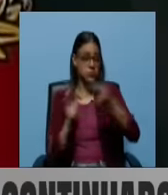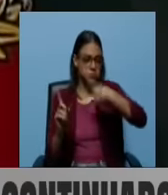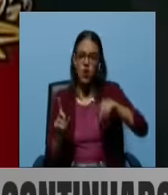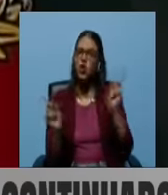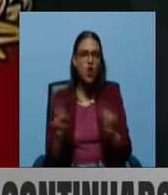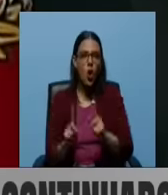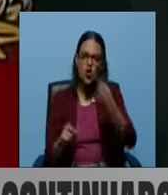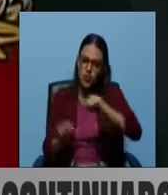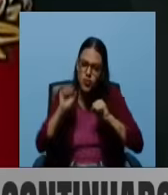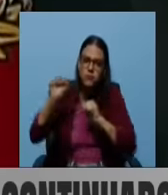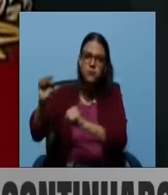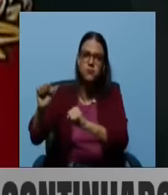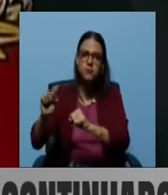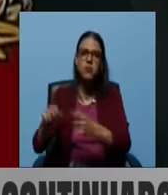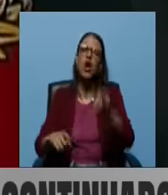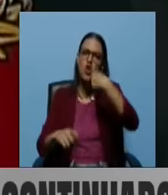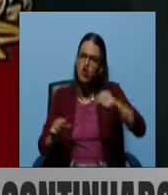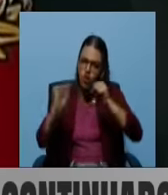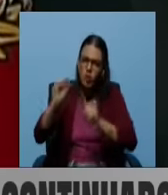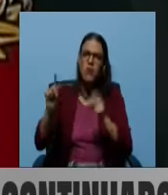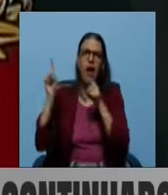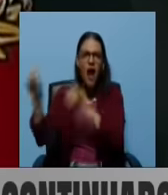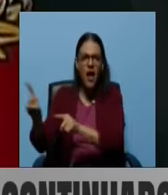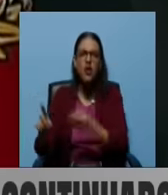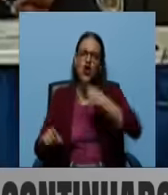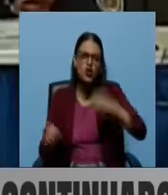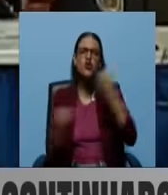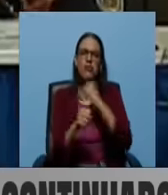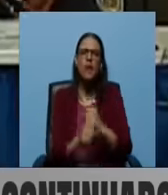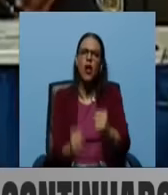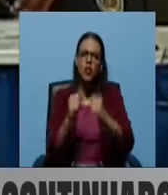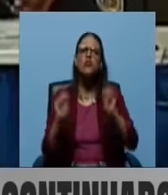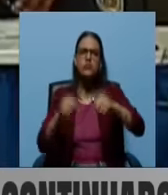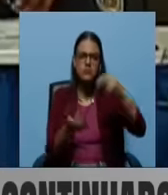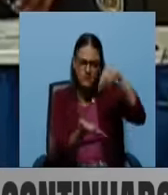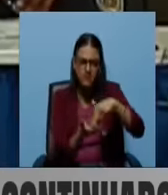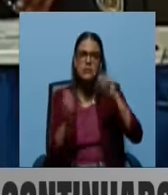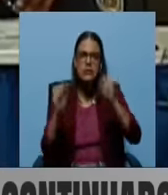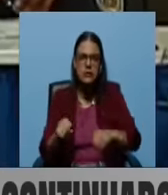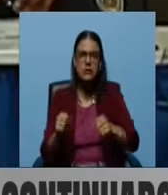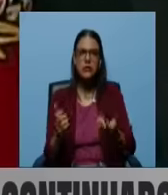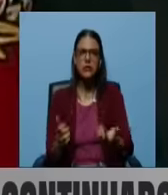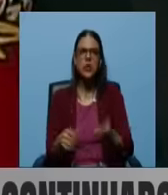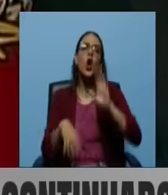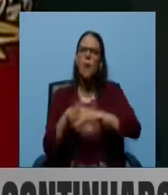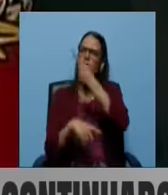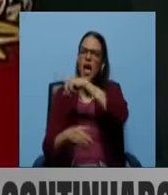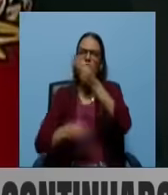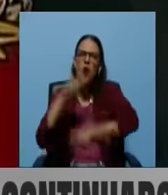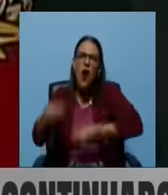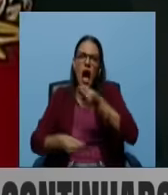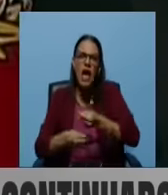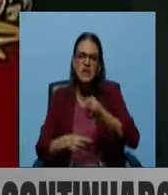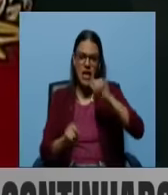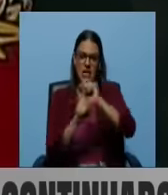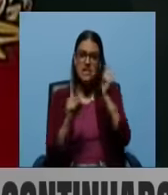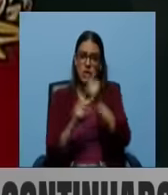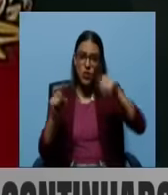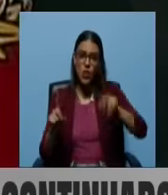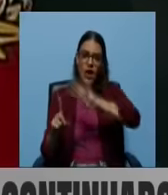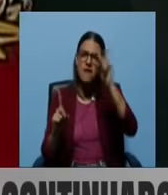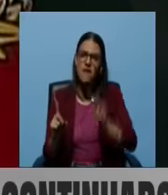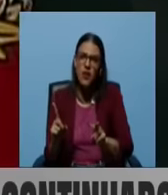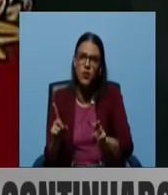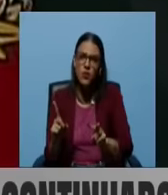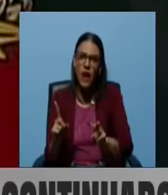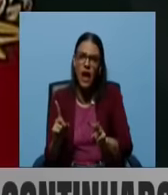para verle el hueso a ellos también debemos trabajar. Porque ellos han llevado esta situación en Venezuela,